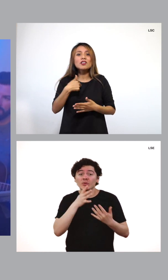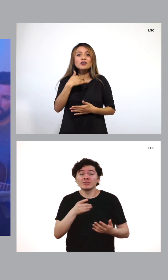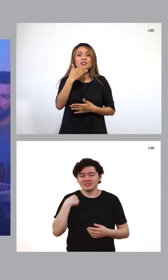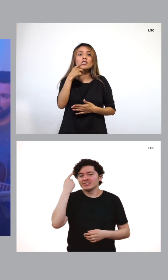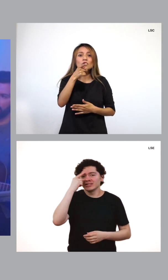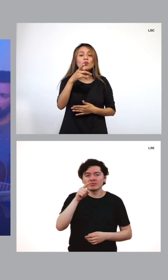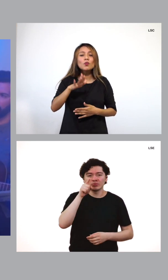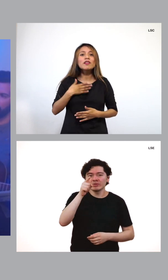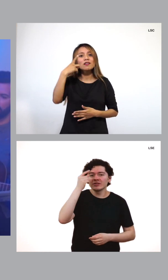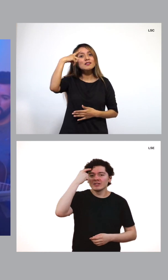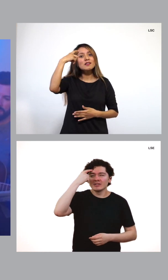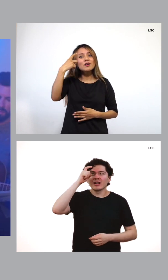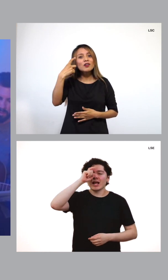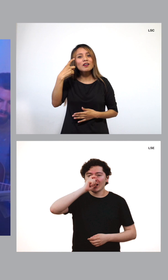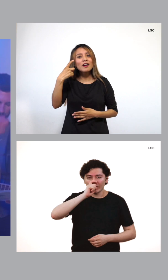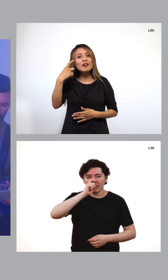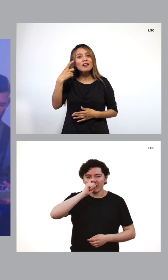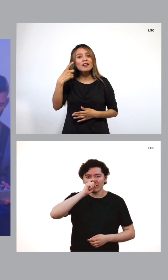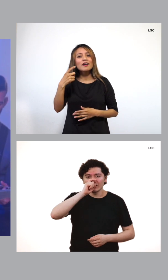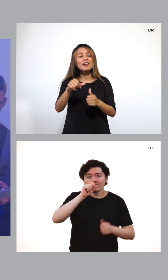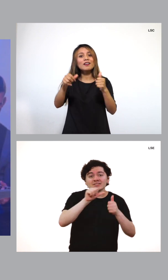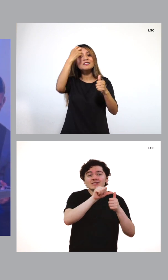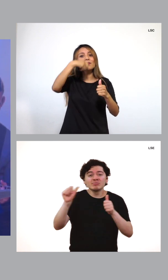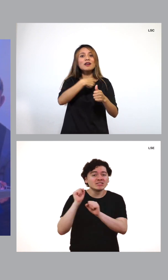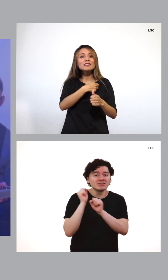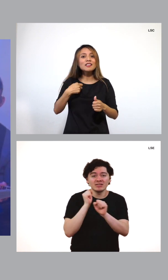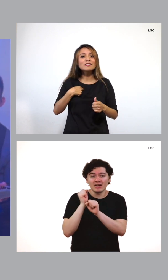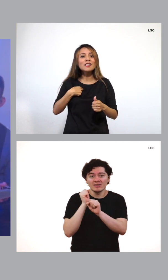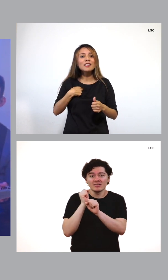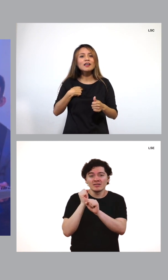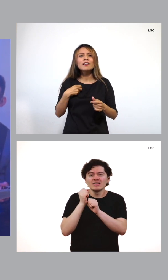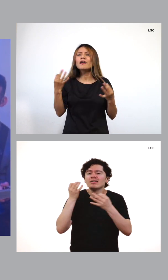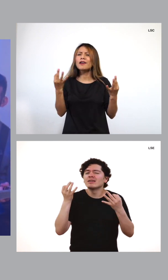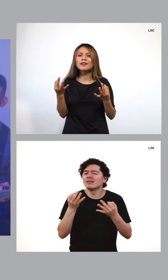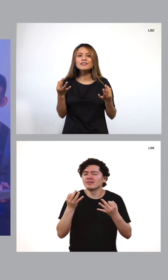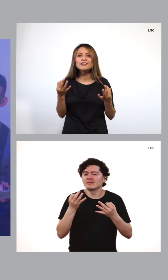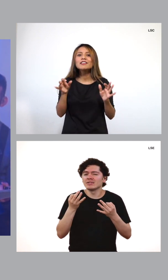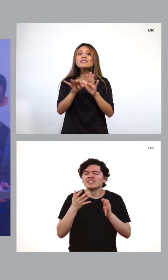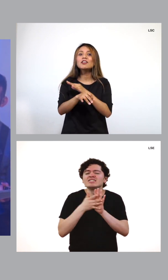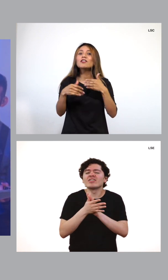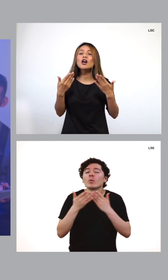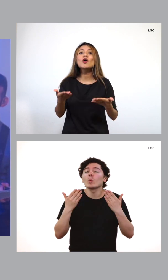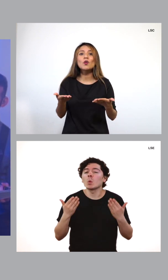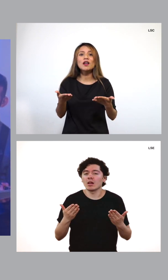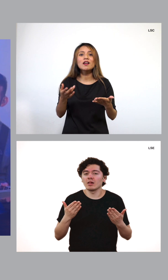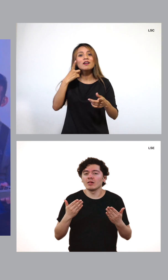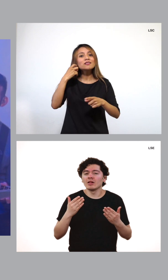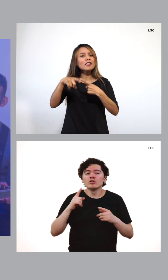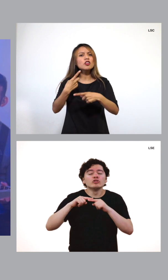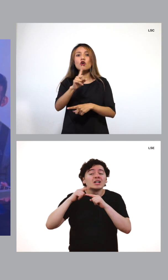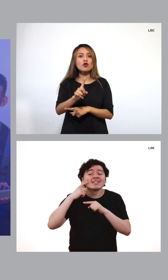por qué la Semana Santa es conmemorada por todo el mundo. Porque no es folclore y no son